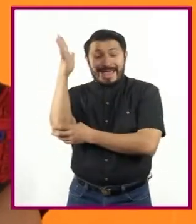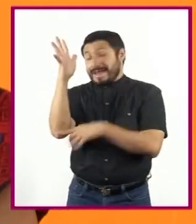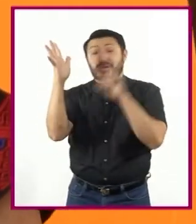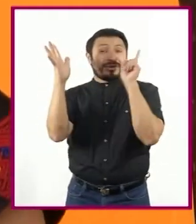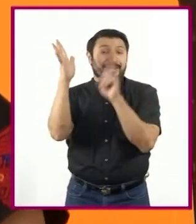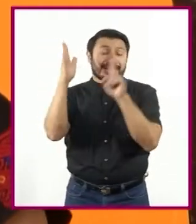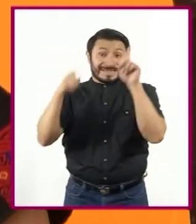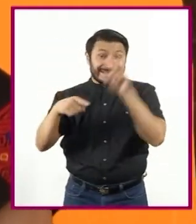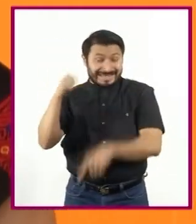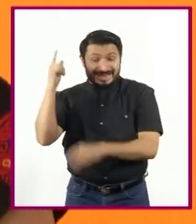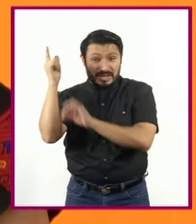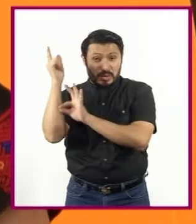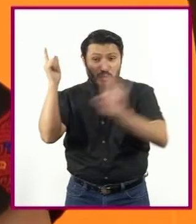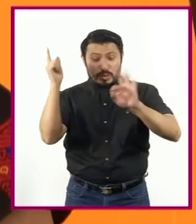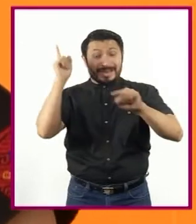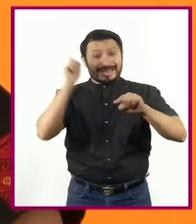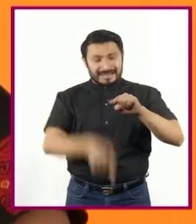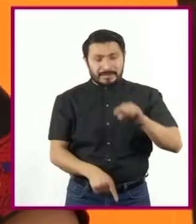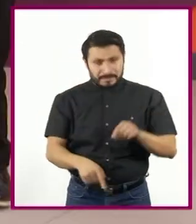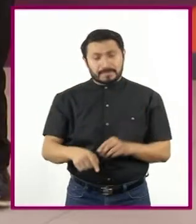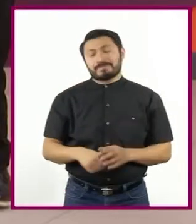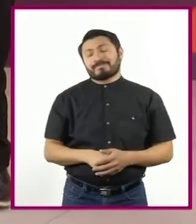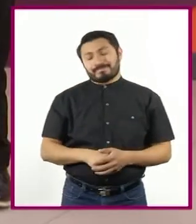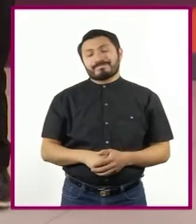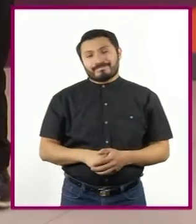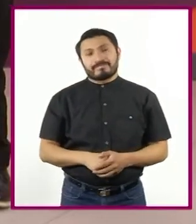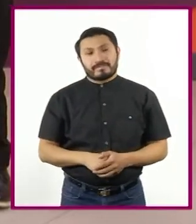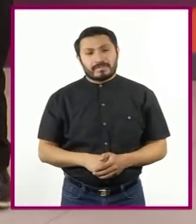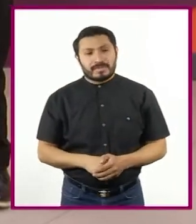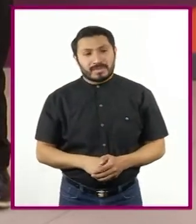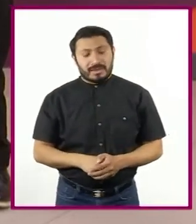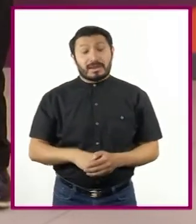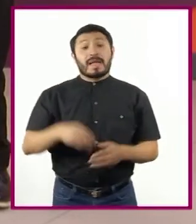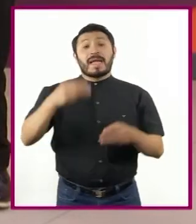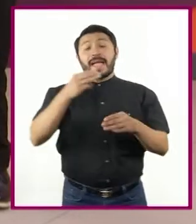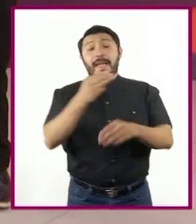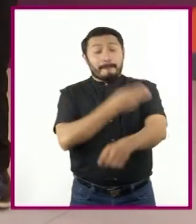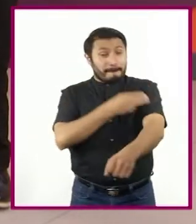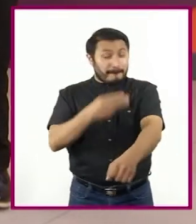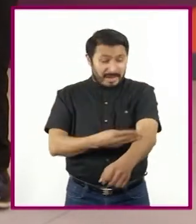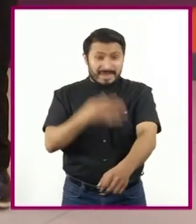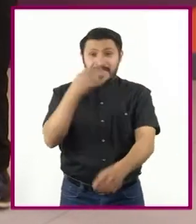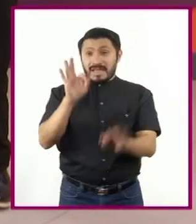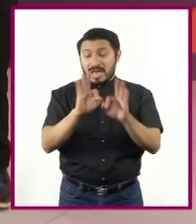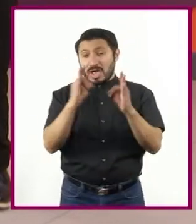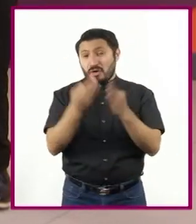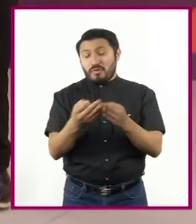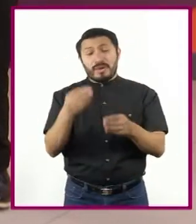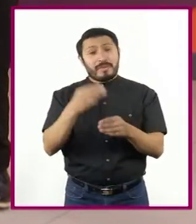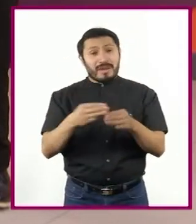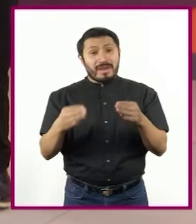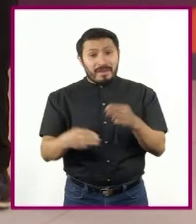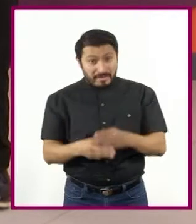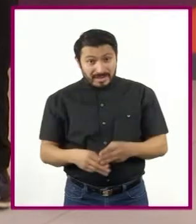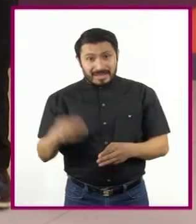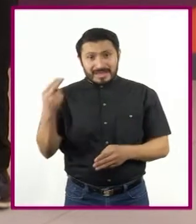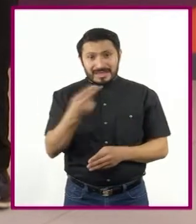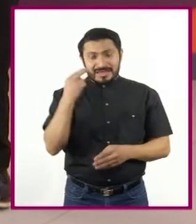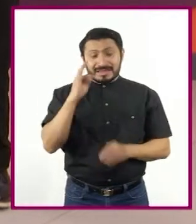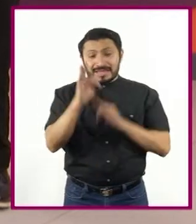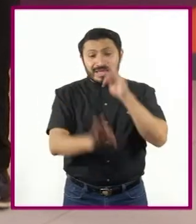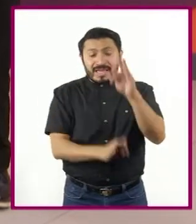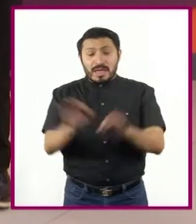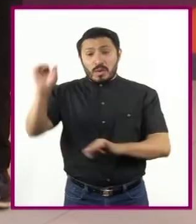pierde algunas propiedades, aunque gana otras. La madera es un tipo de material que requiere de tratamiento químico,